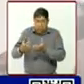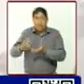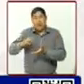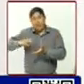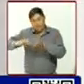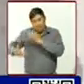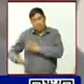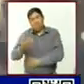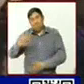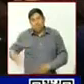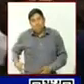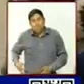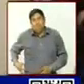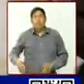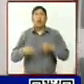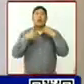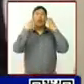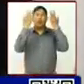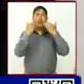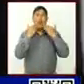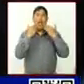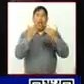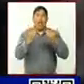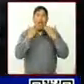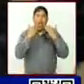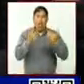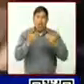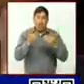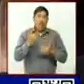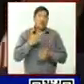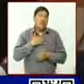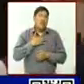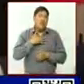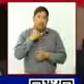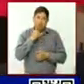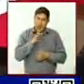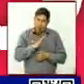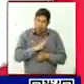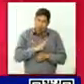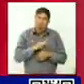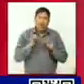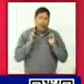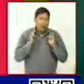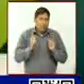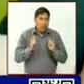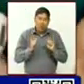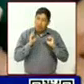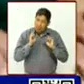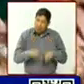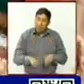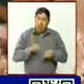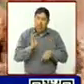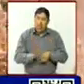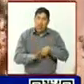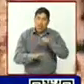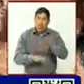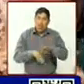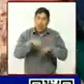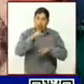día de mañana. Le agradezco mucho porque mi señora ya se va a sanar y va a poder caminar sin